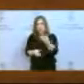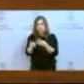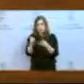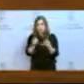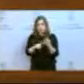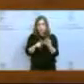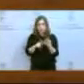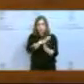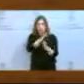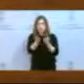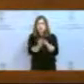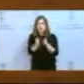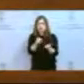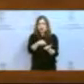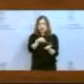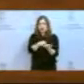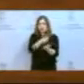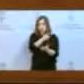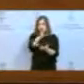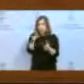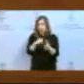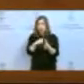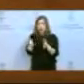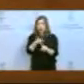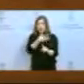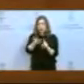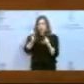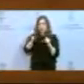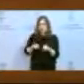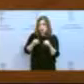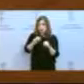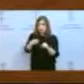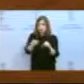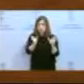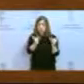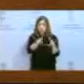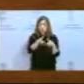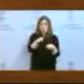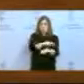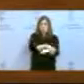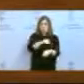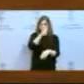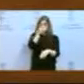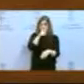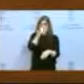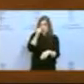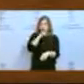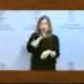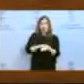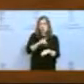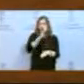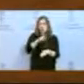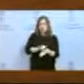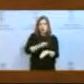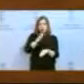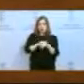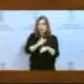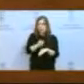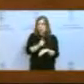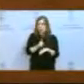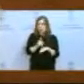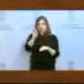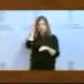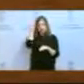expedientes de reclamación de deuda o el maltrato a mayores que luego el Gobierno socialista incumple sistemáticamente.